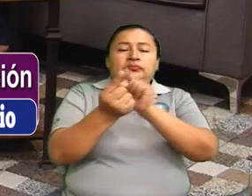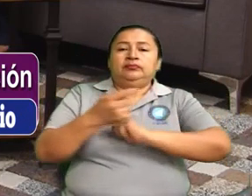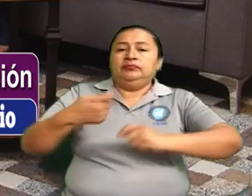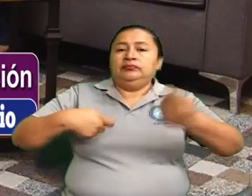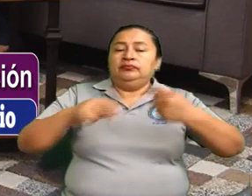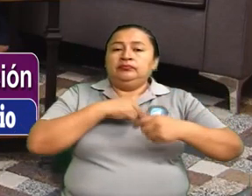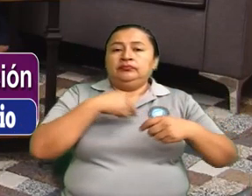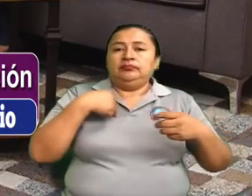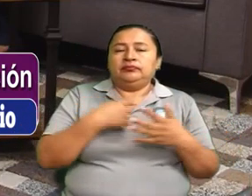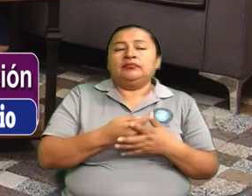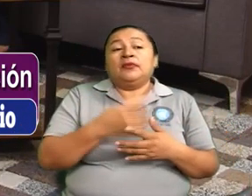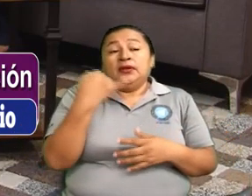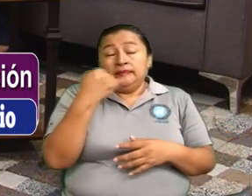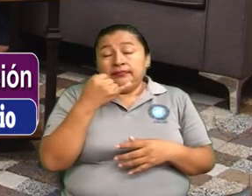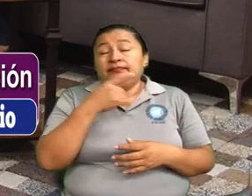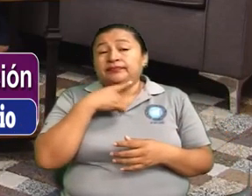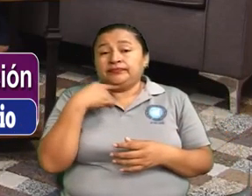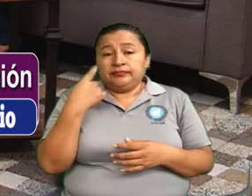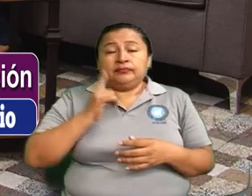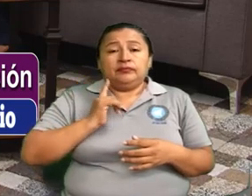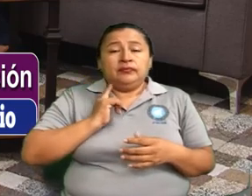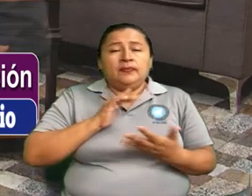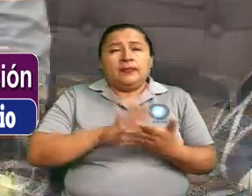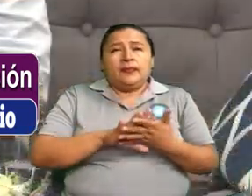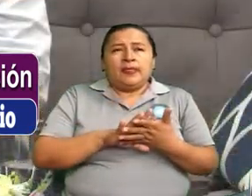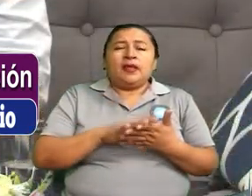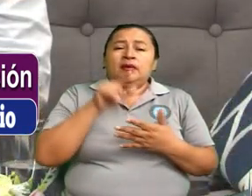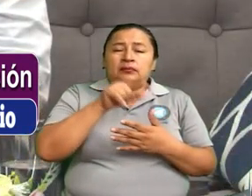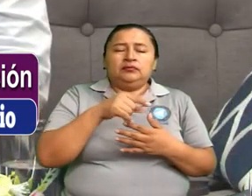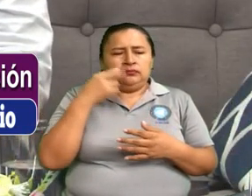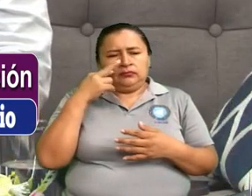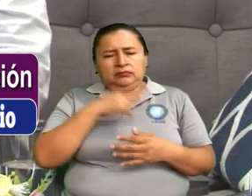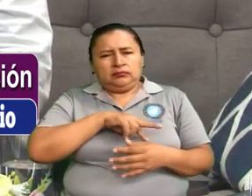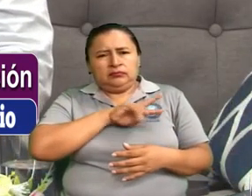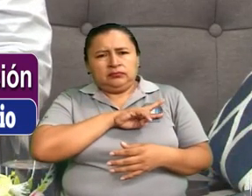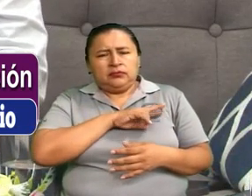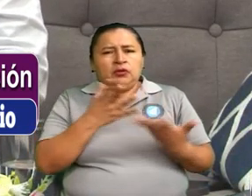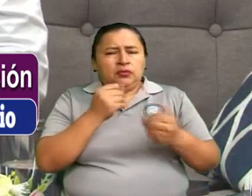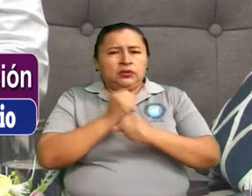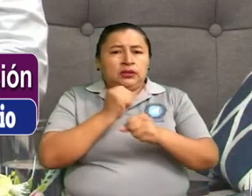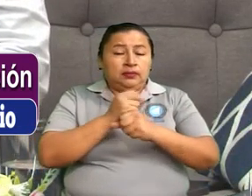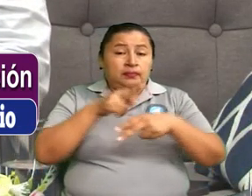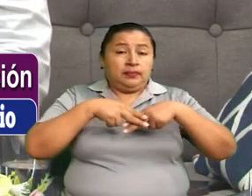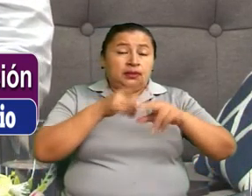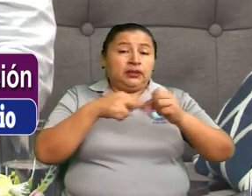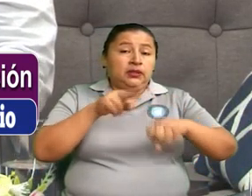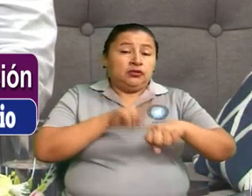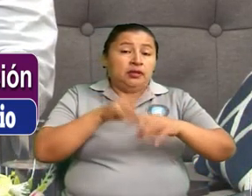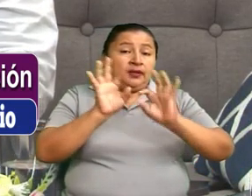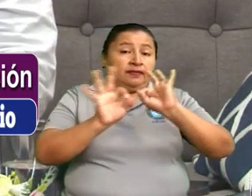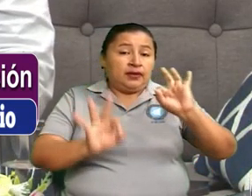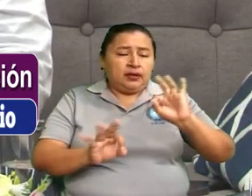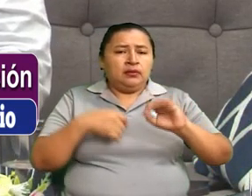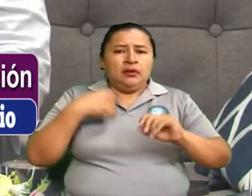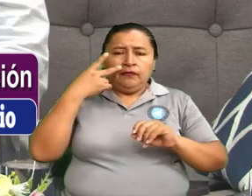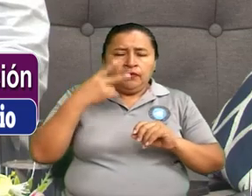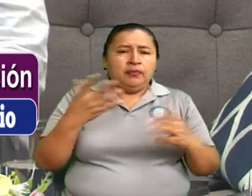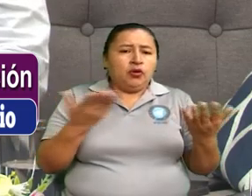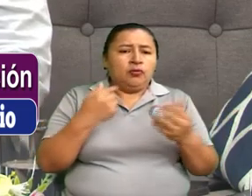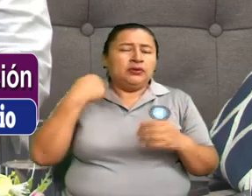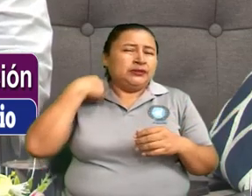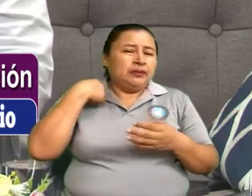ahí. Así es, nosotros sacamos esa valoración a partir del funcionamiento del Parque Nacional de Ferias. Nosotros vemos cómo